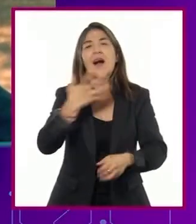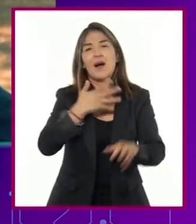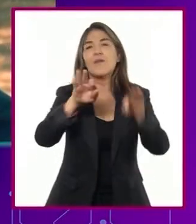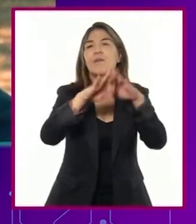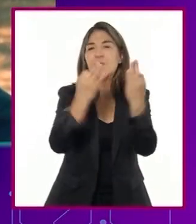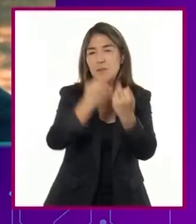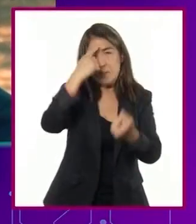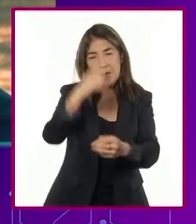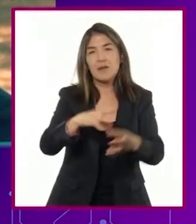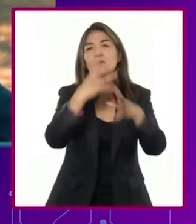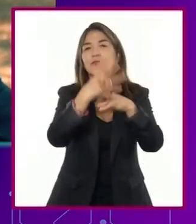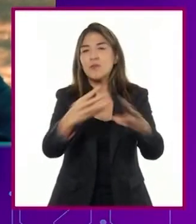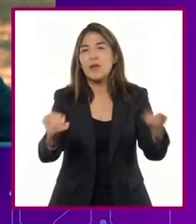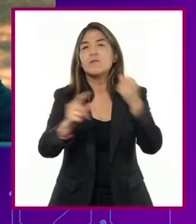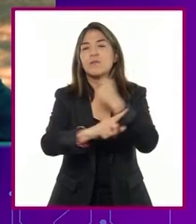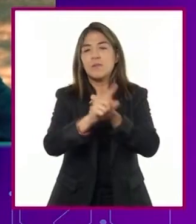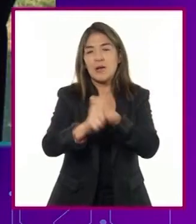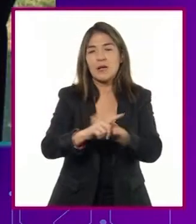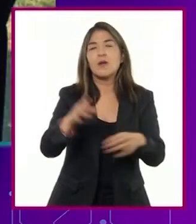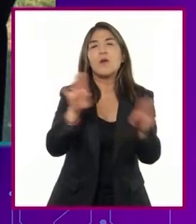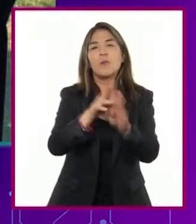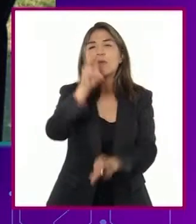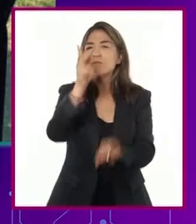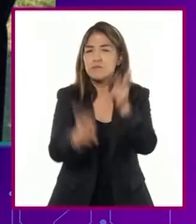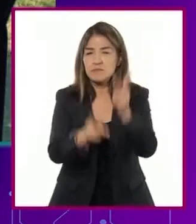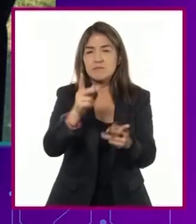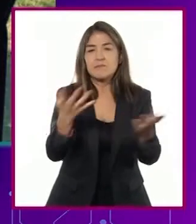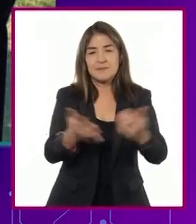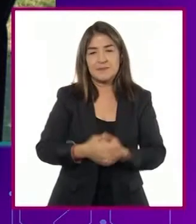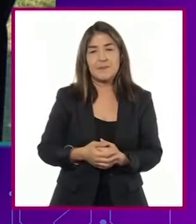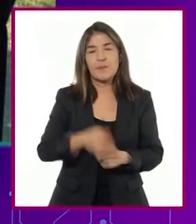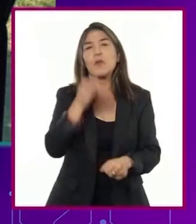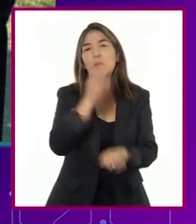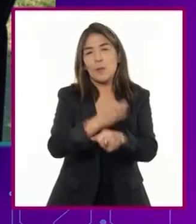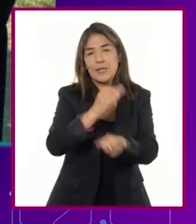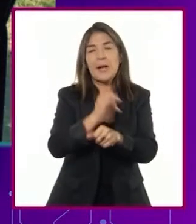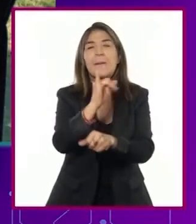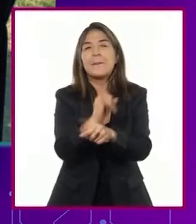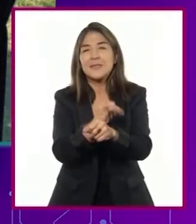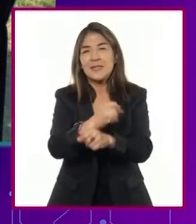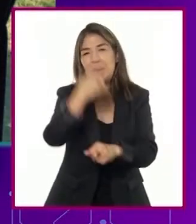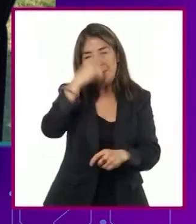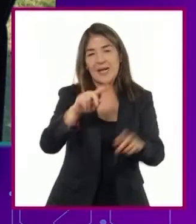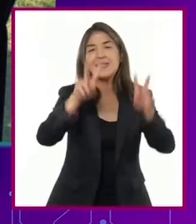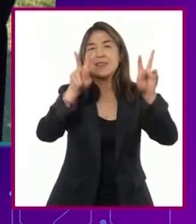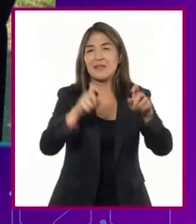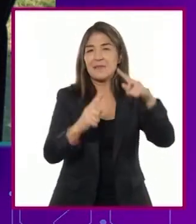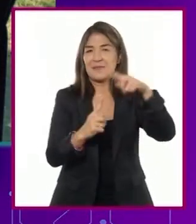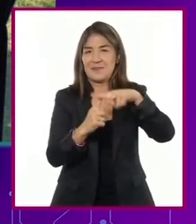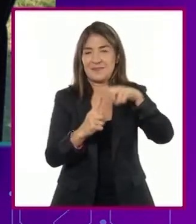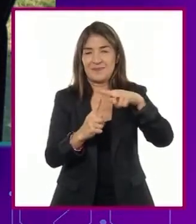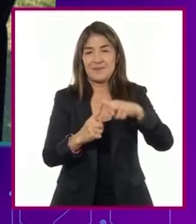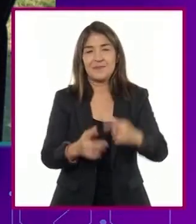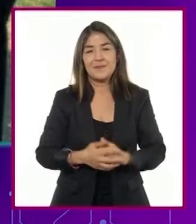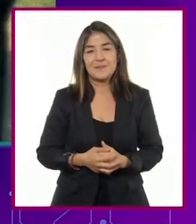resolver los problemas. También prefiero hablarlos. Bueno, vamos a investigar el tema de la tarea.